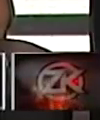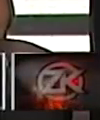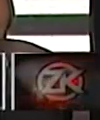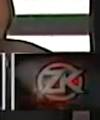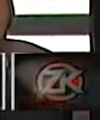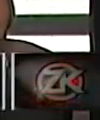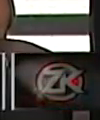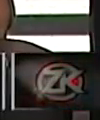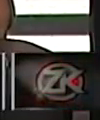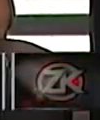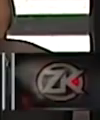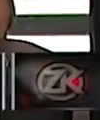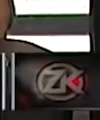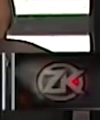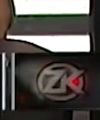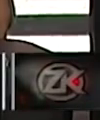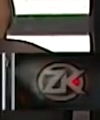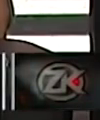Valladares torturó a Mango.